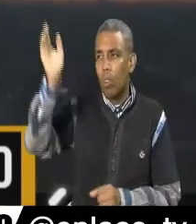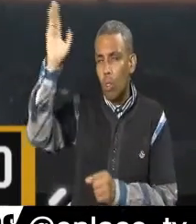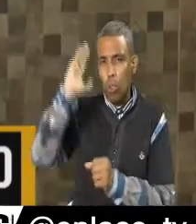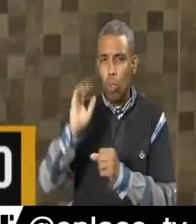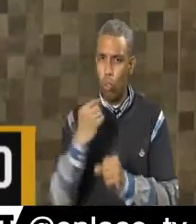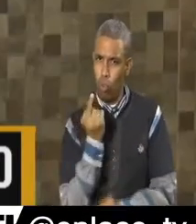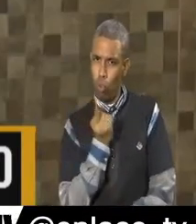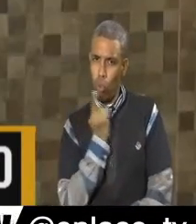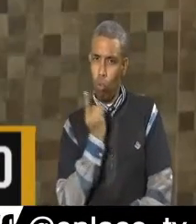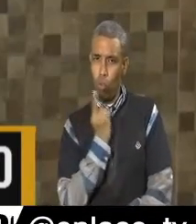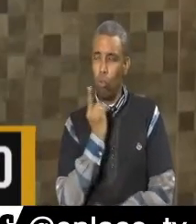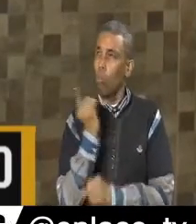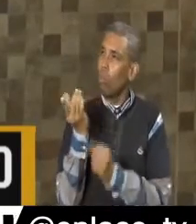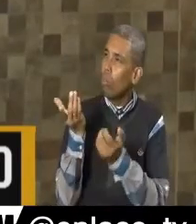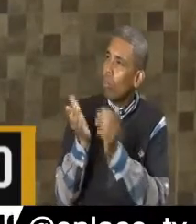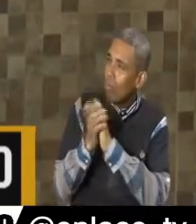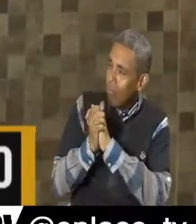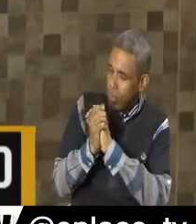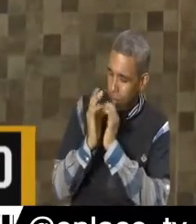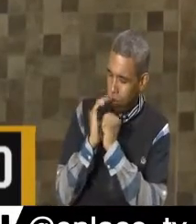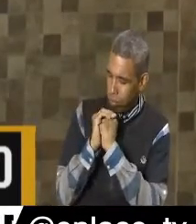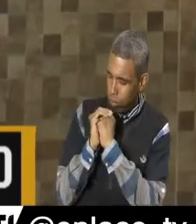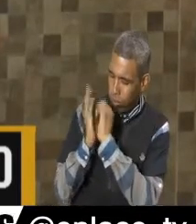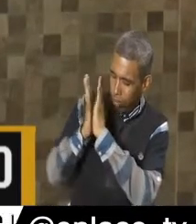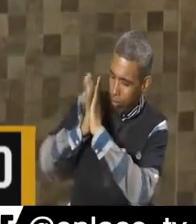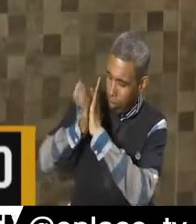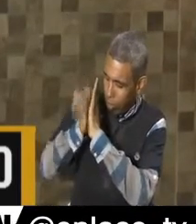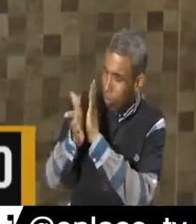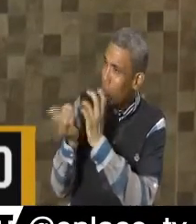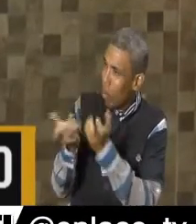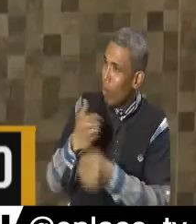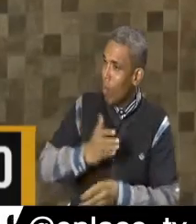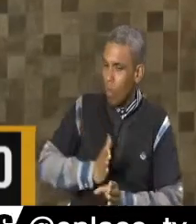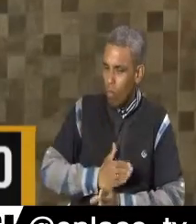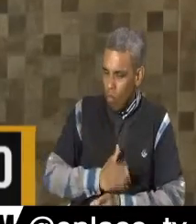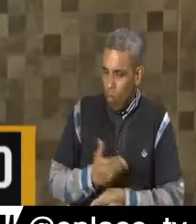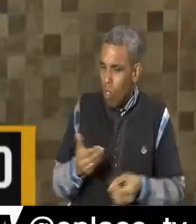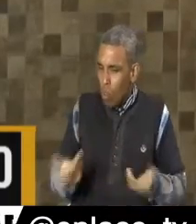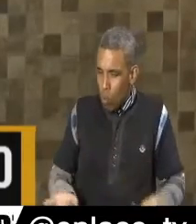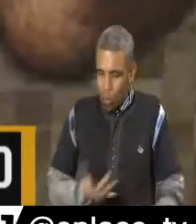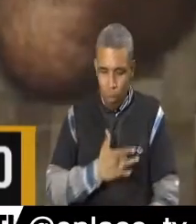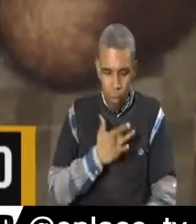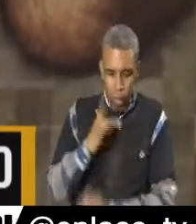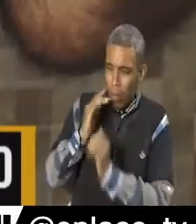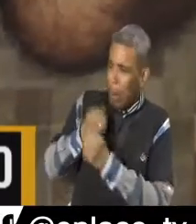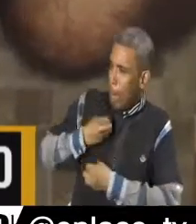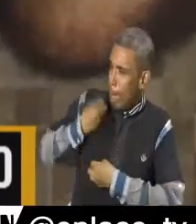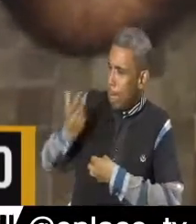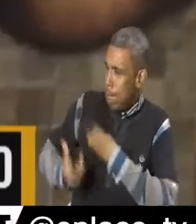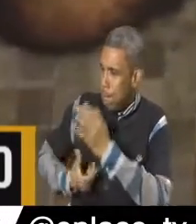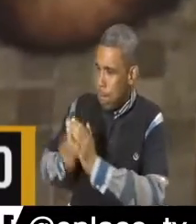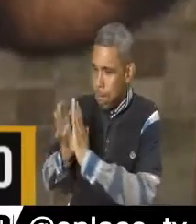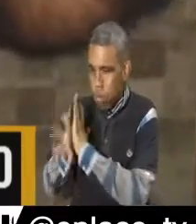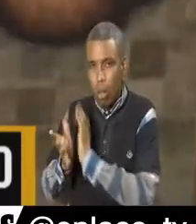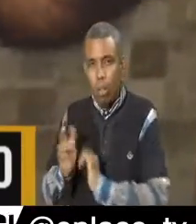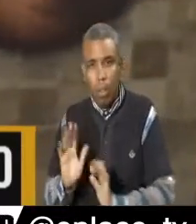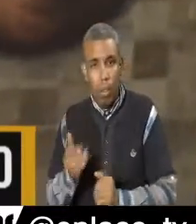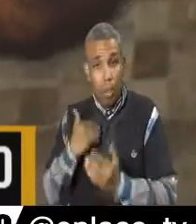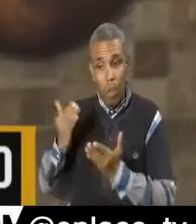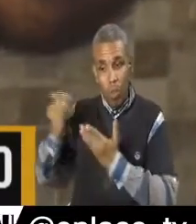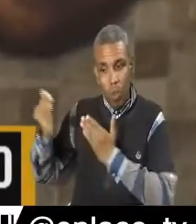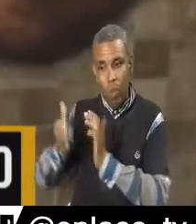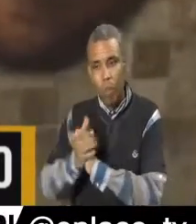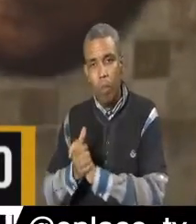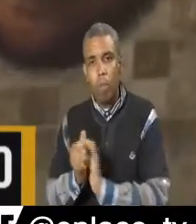tener fortaleza espiritual. Eso es lo que necesitamos, una relación y fortalecer nuestra espiritualidad. Amor por la vida y lo maravillosa que puede